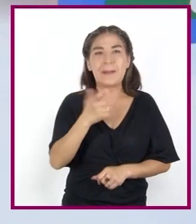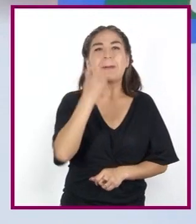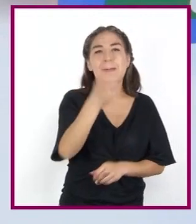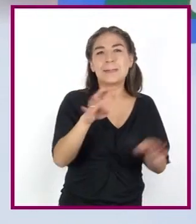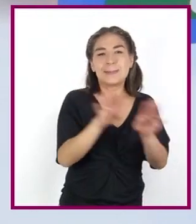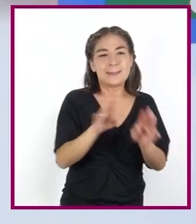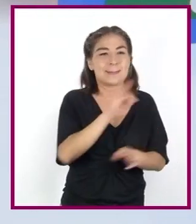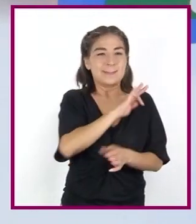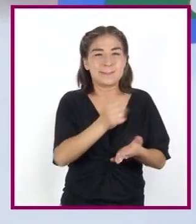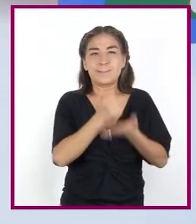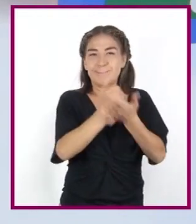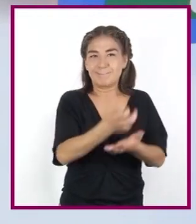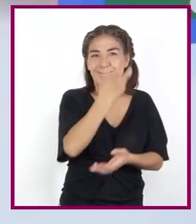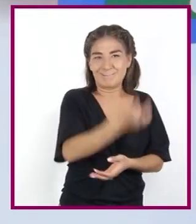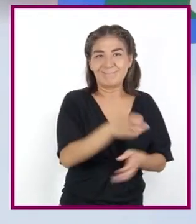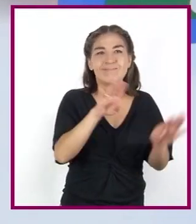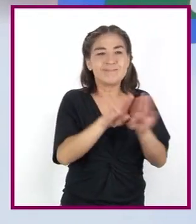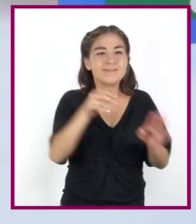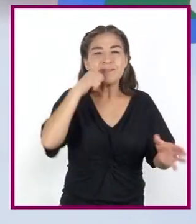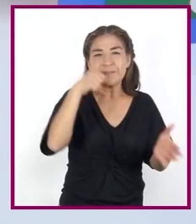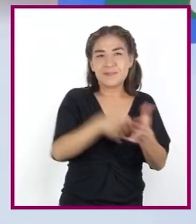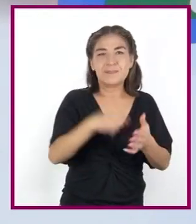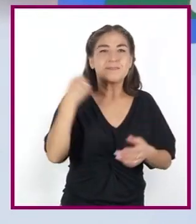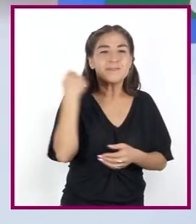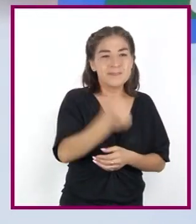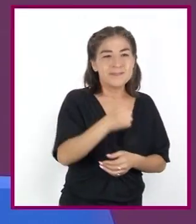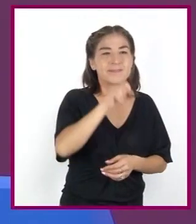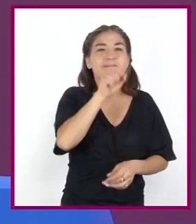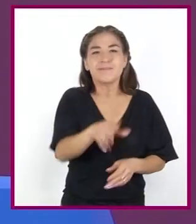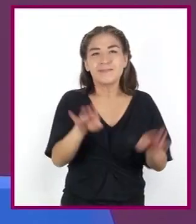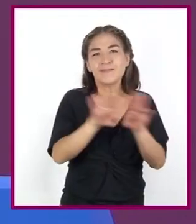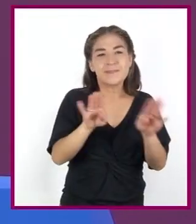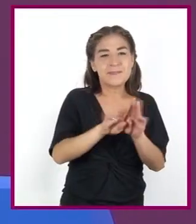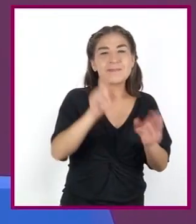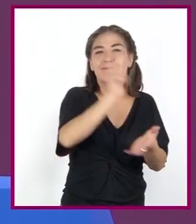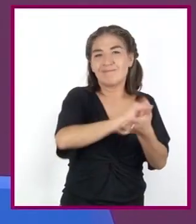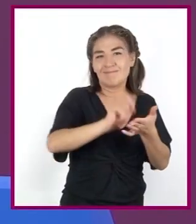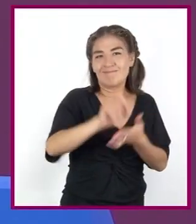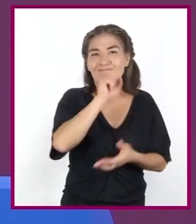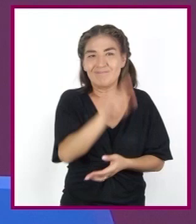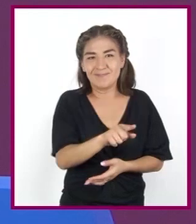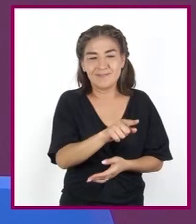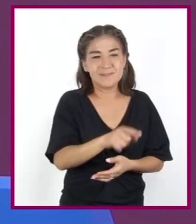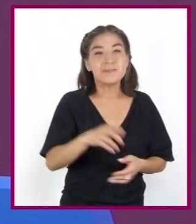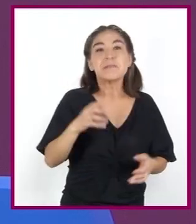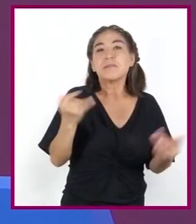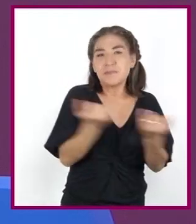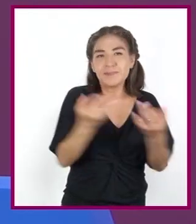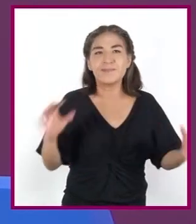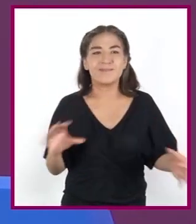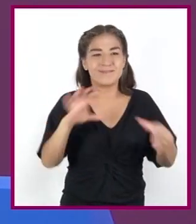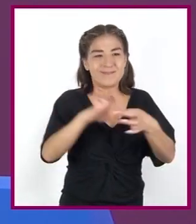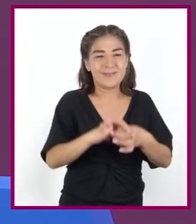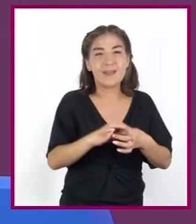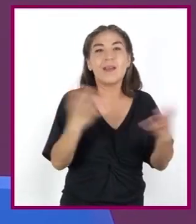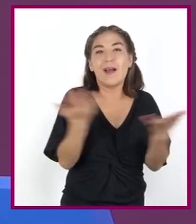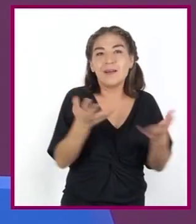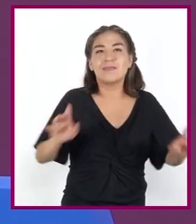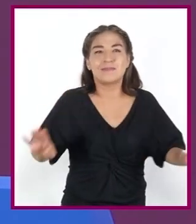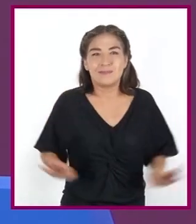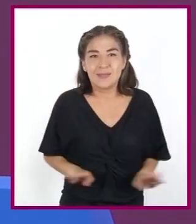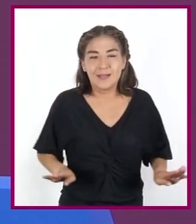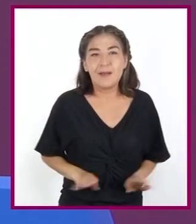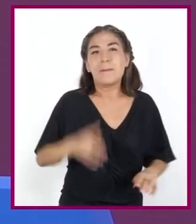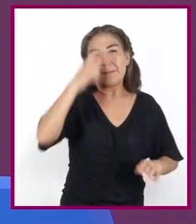pueden apoyarse de este modelo de carta poder y redactar la que necesiten, exclusivamente con las acciones que vayan